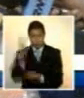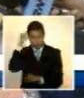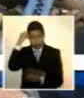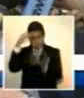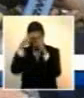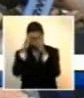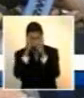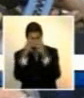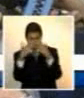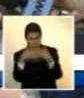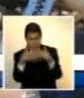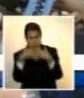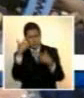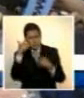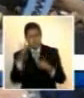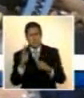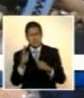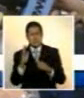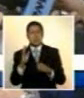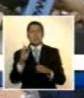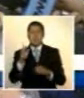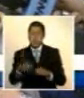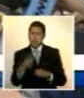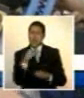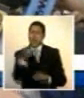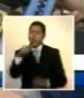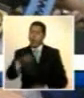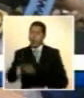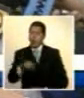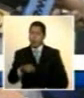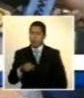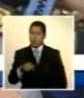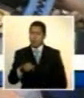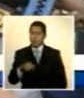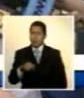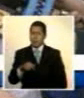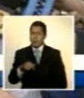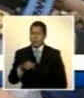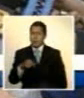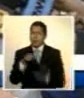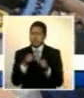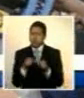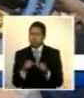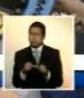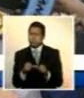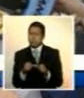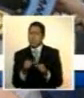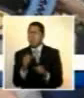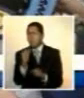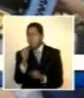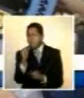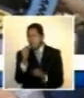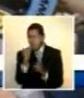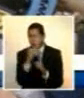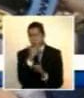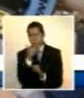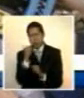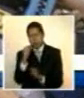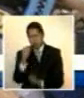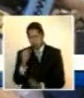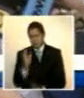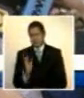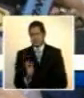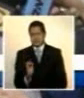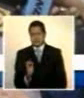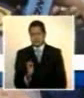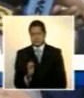cerebro. Podríamos incluso decir que hoy hay en medio de la estabilidad, una leve mejoría.